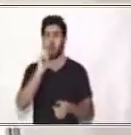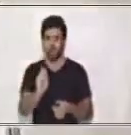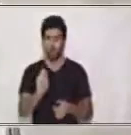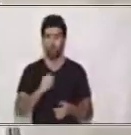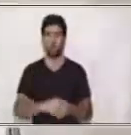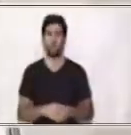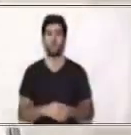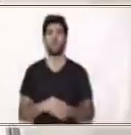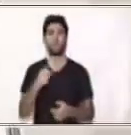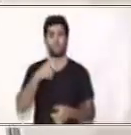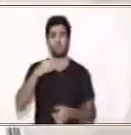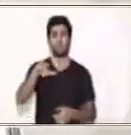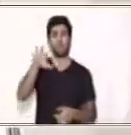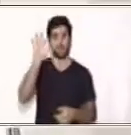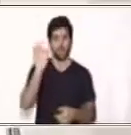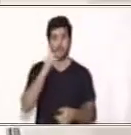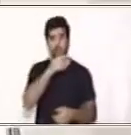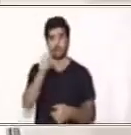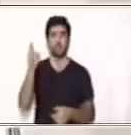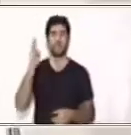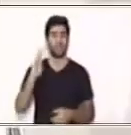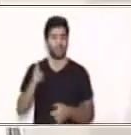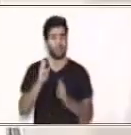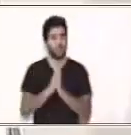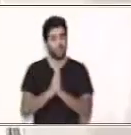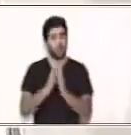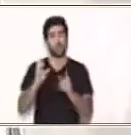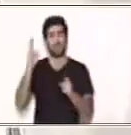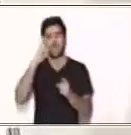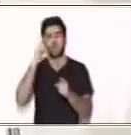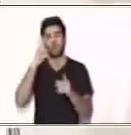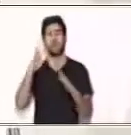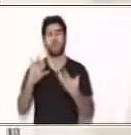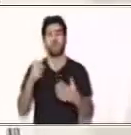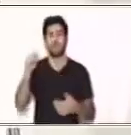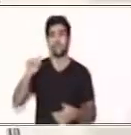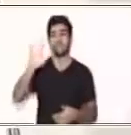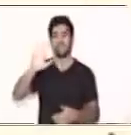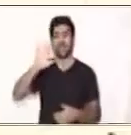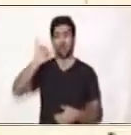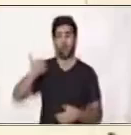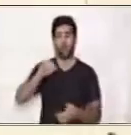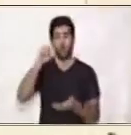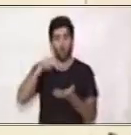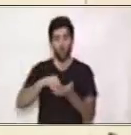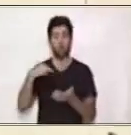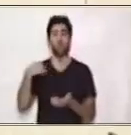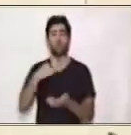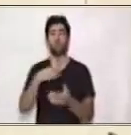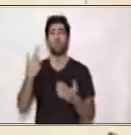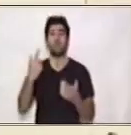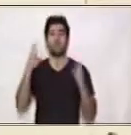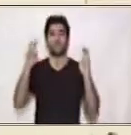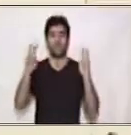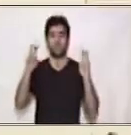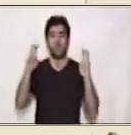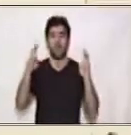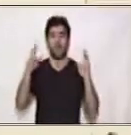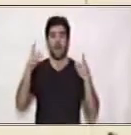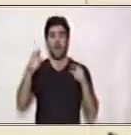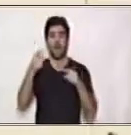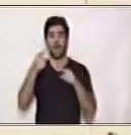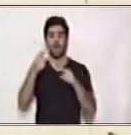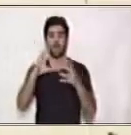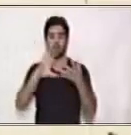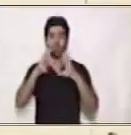Te invito siempre a que recuerdes que el 5 de junio celebramos el Día del Medio Ambiente y yo te invito a que